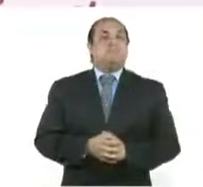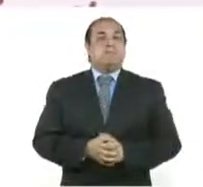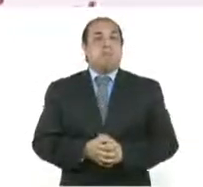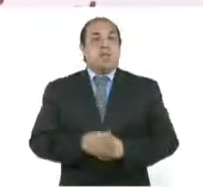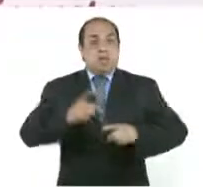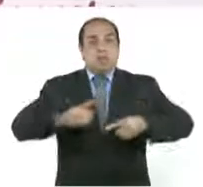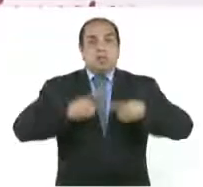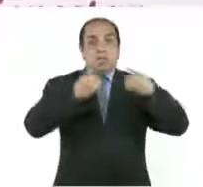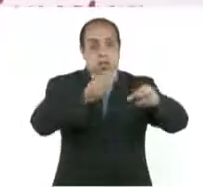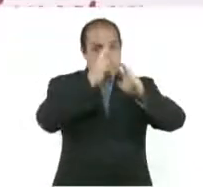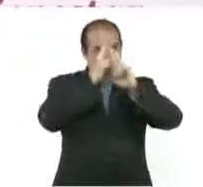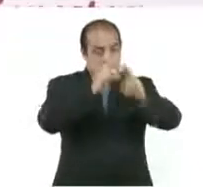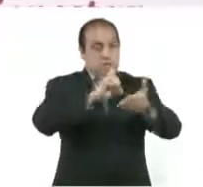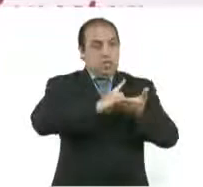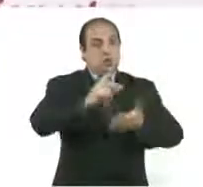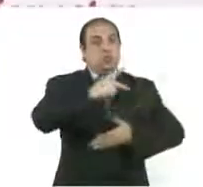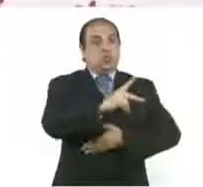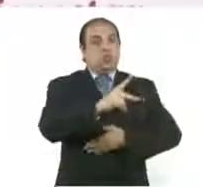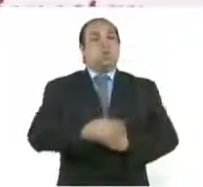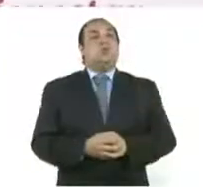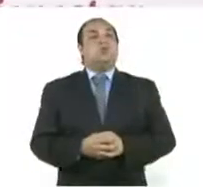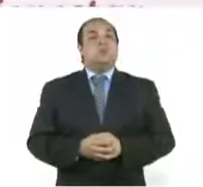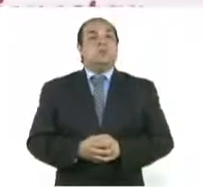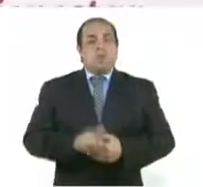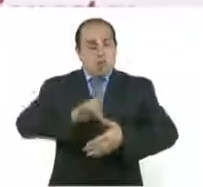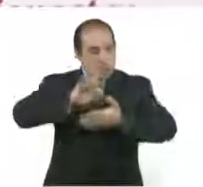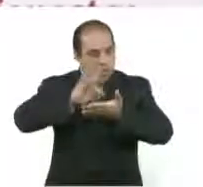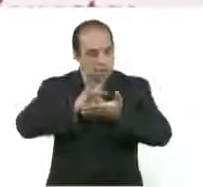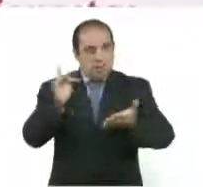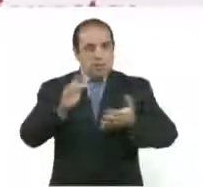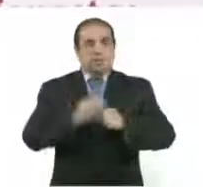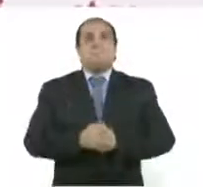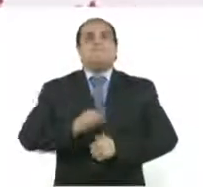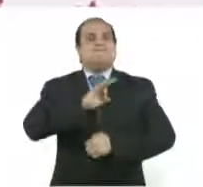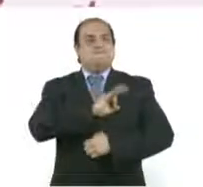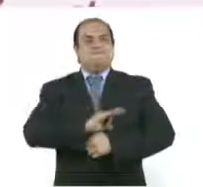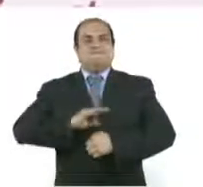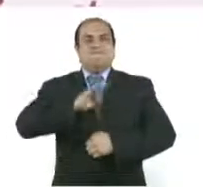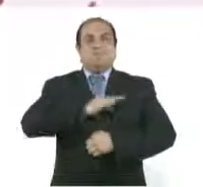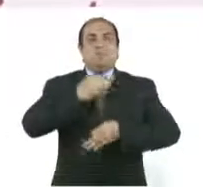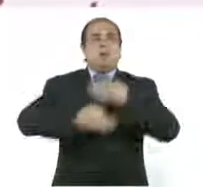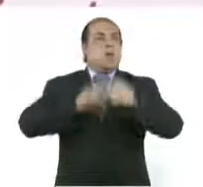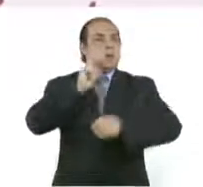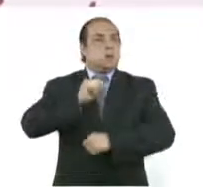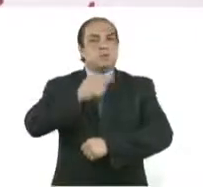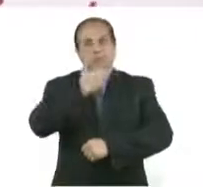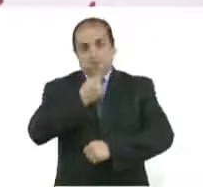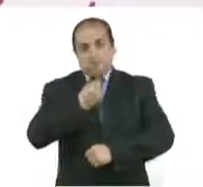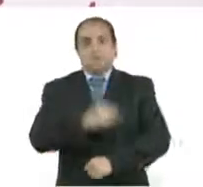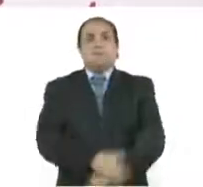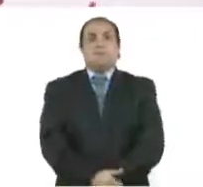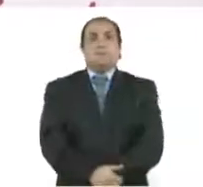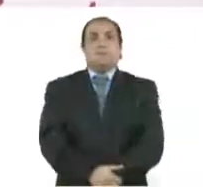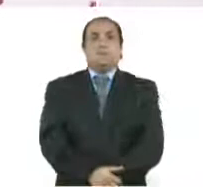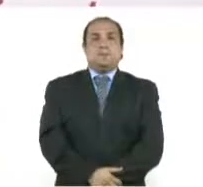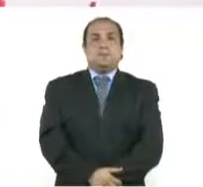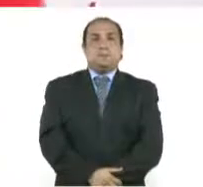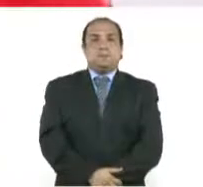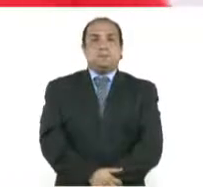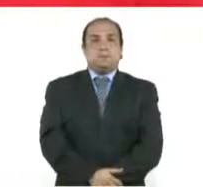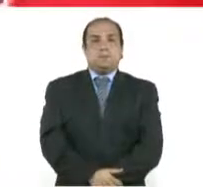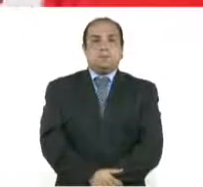su derecho y les pertenece. Muchísimas gracias y muchas felicidades a todas y a todos.